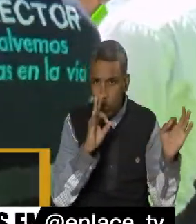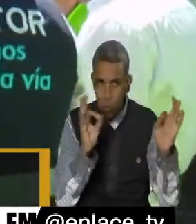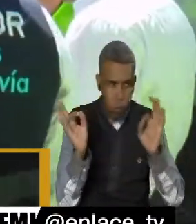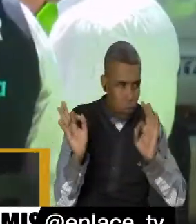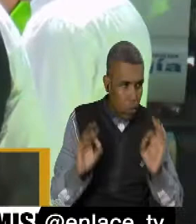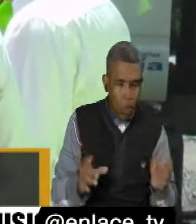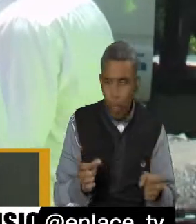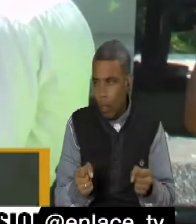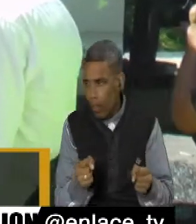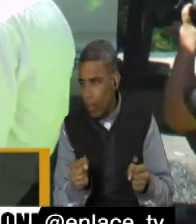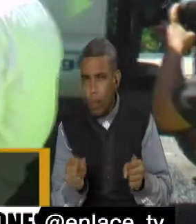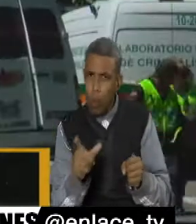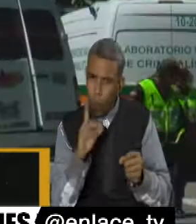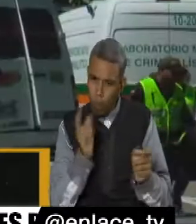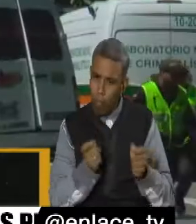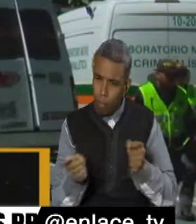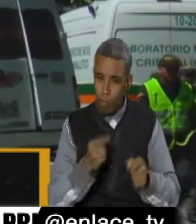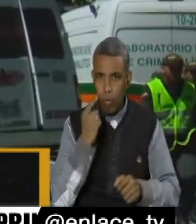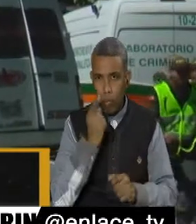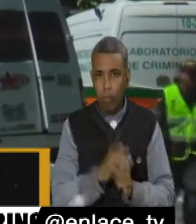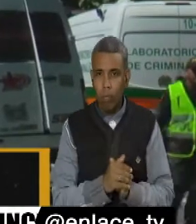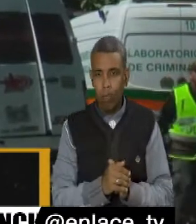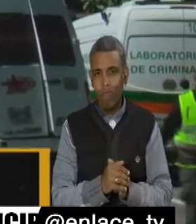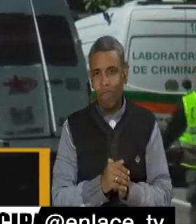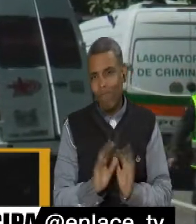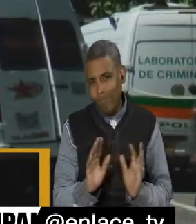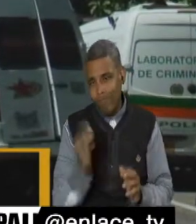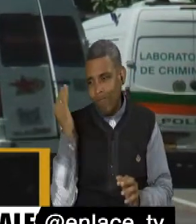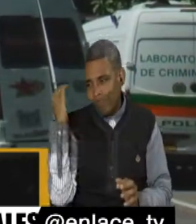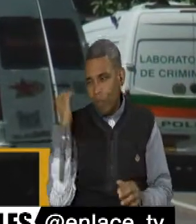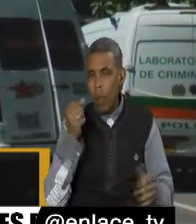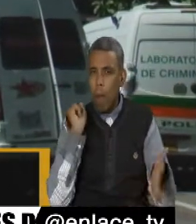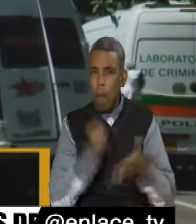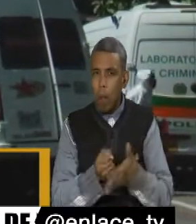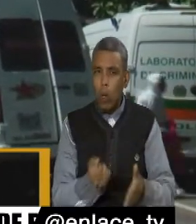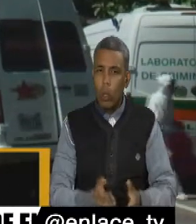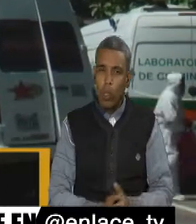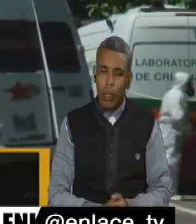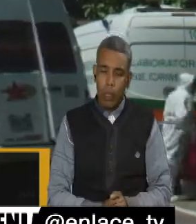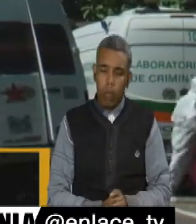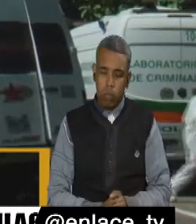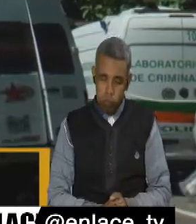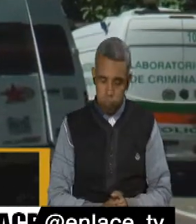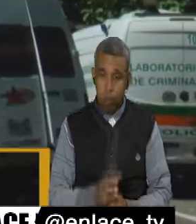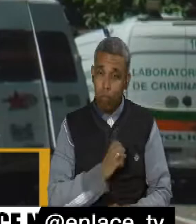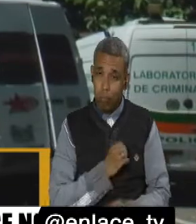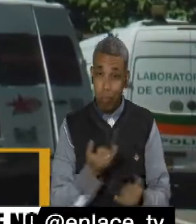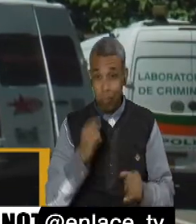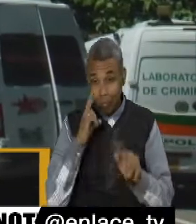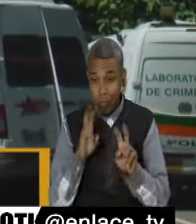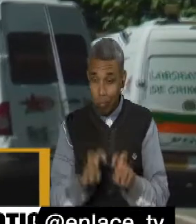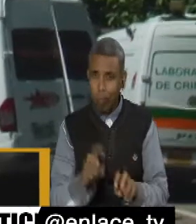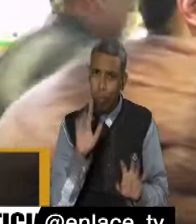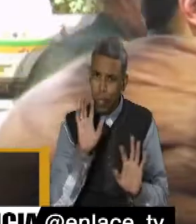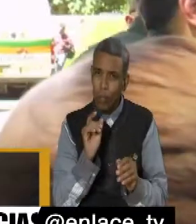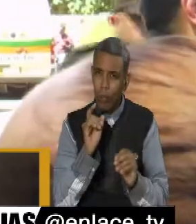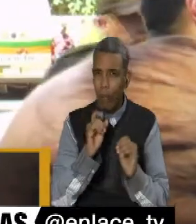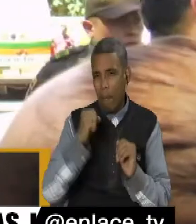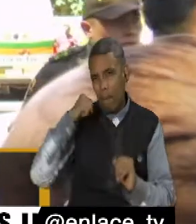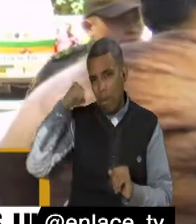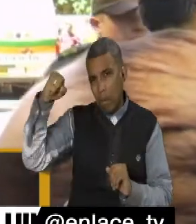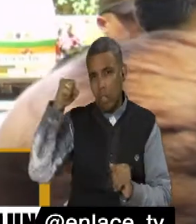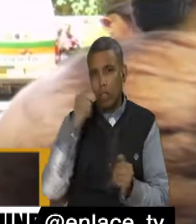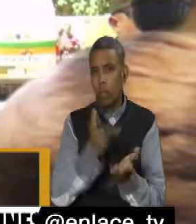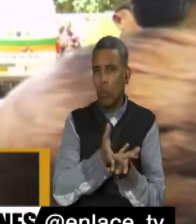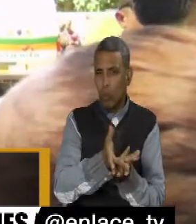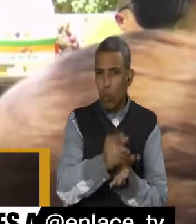todas las víctimas que han salido, digamos, de este lamentable accidente, pero un poco ese es el llamado desde la Agencia Nacional de Seguridad Vial: prudencia para todos los conductores. Todos